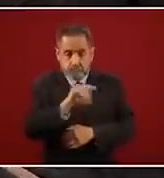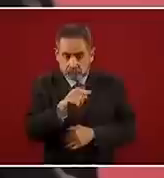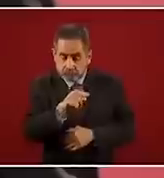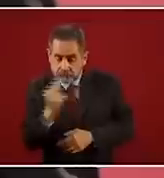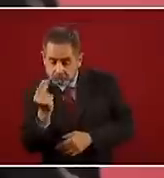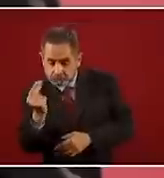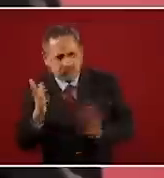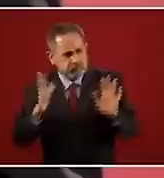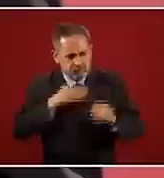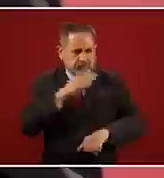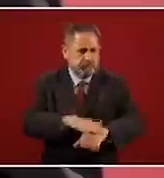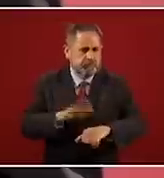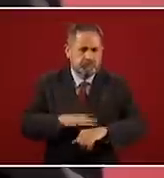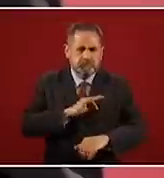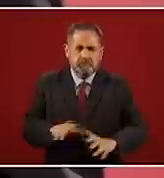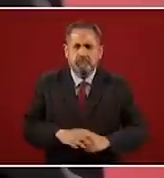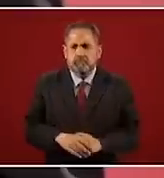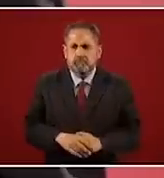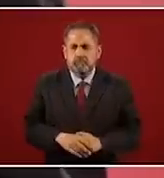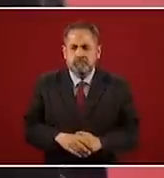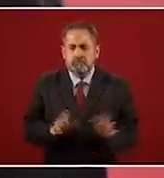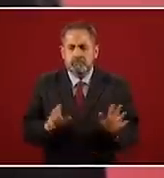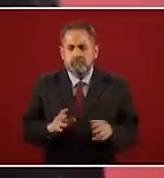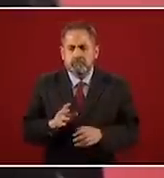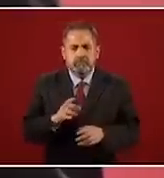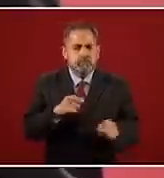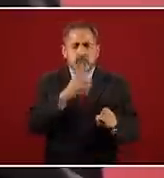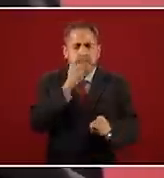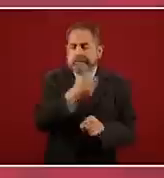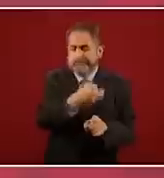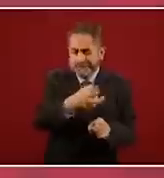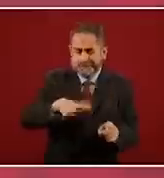menester hacerlo. Sí, eso no puede darse,